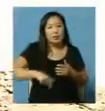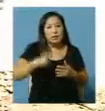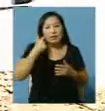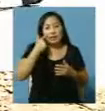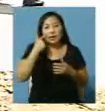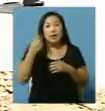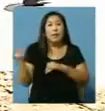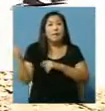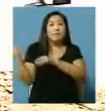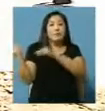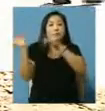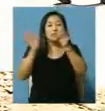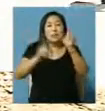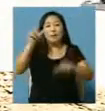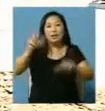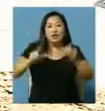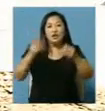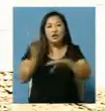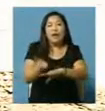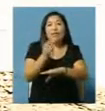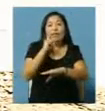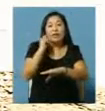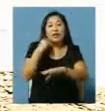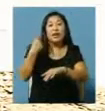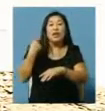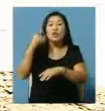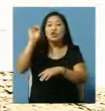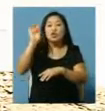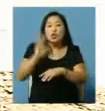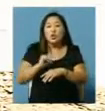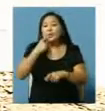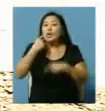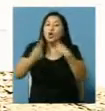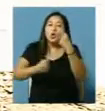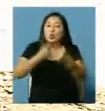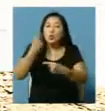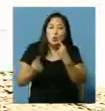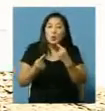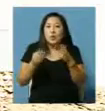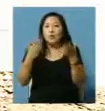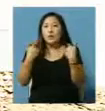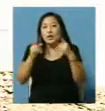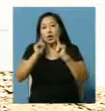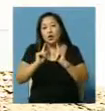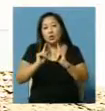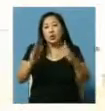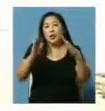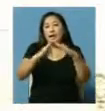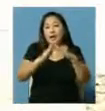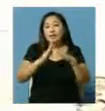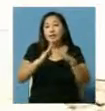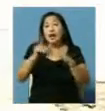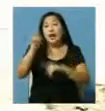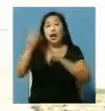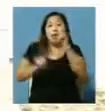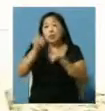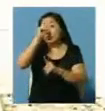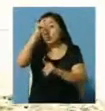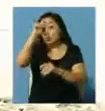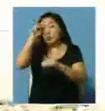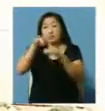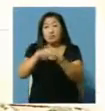nuevos ingresos de pacientes que ya habíamos tenido varios días de solamente consultas y pacientes que podían continuar en domicilio, hemos tenido que internar